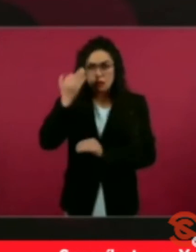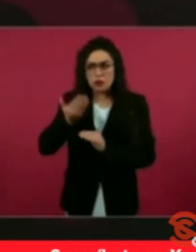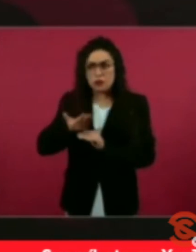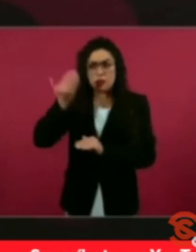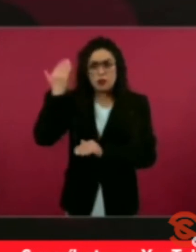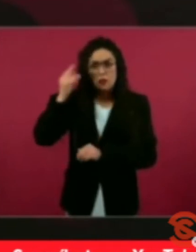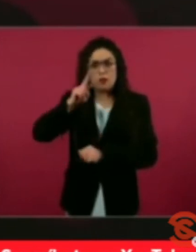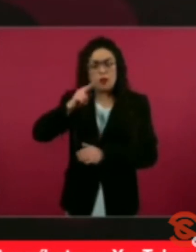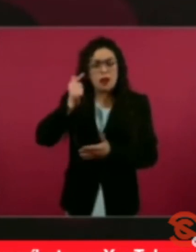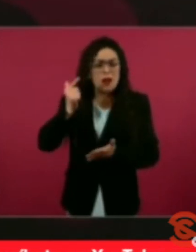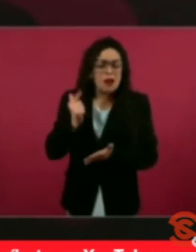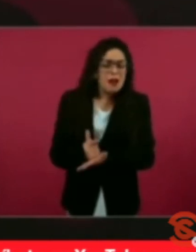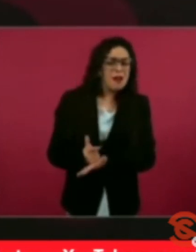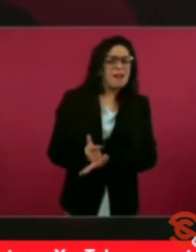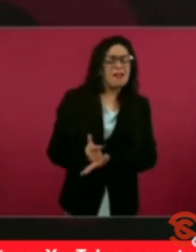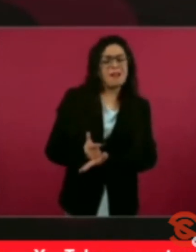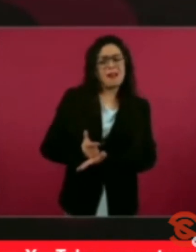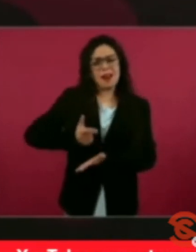Estaba yo hojeando